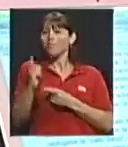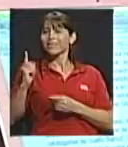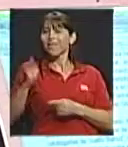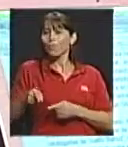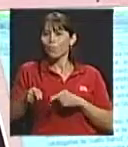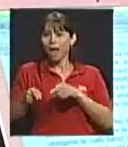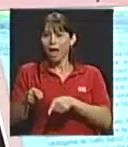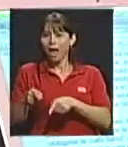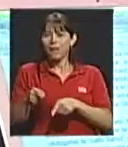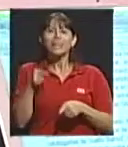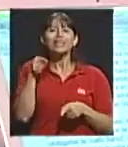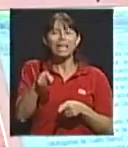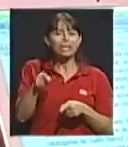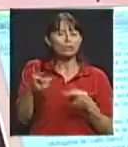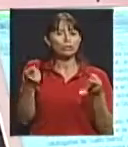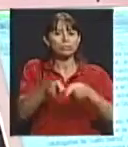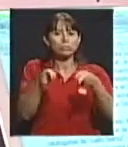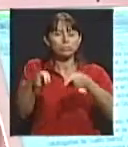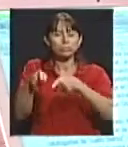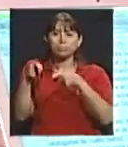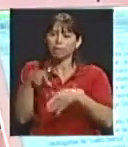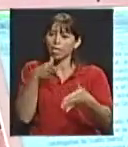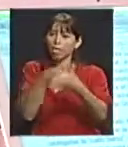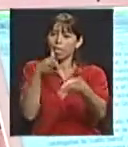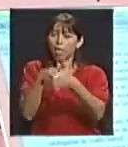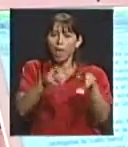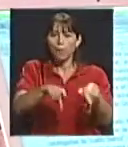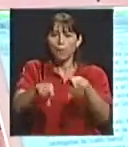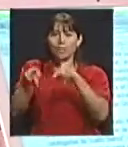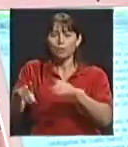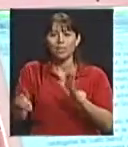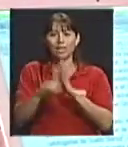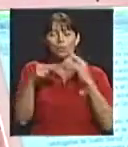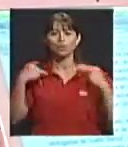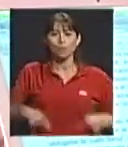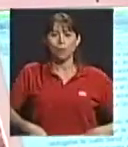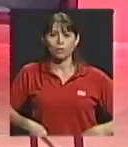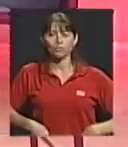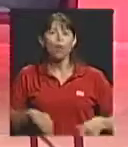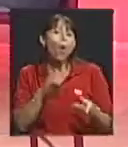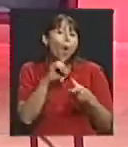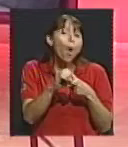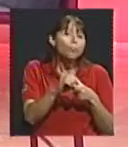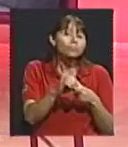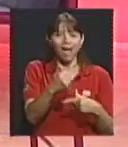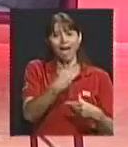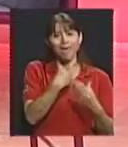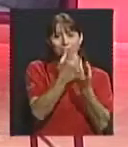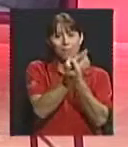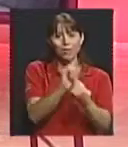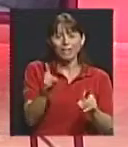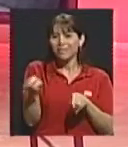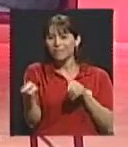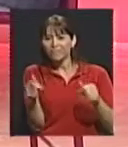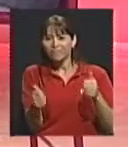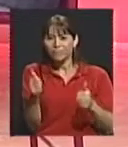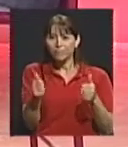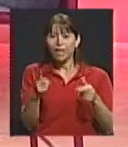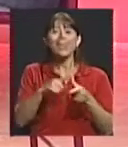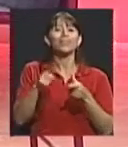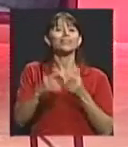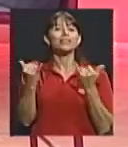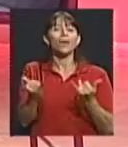provoca graves daños a la población y a los derechos humanos o hay democracia Entonces está utilizando como pretexto el tema de la